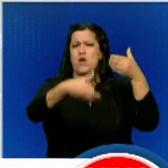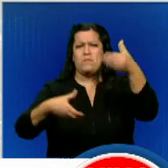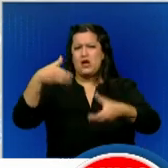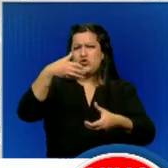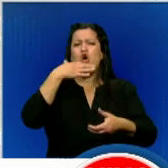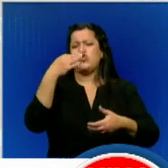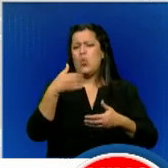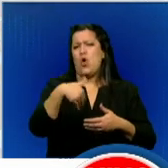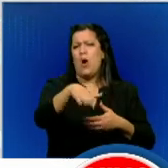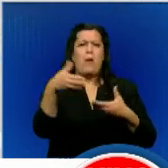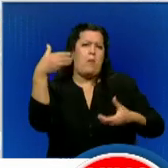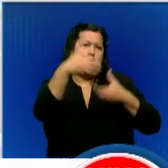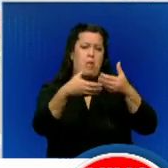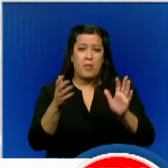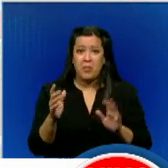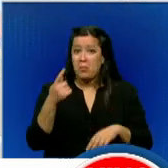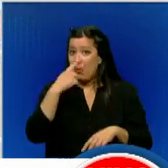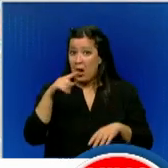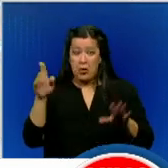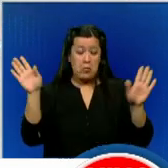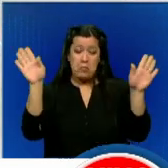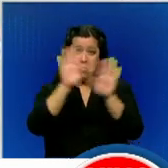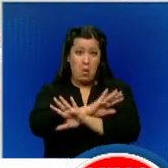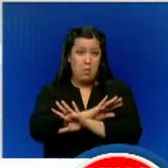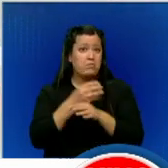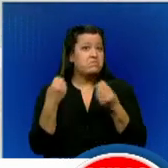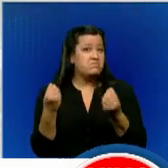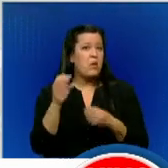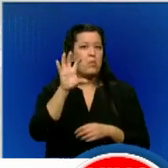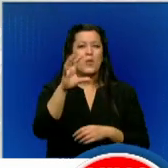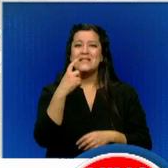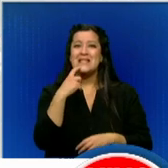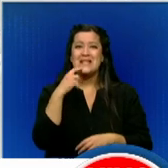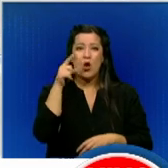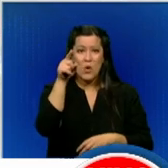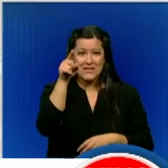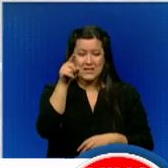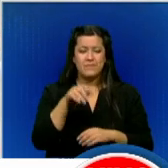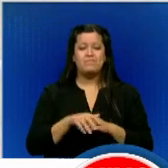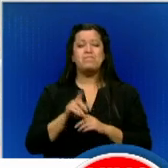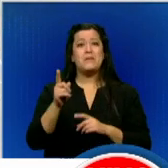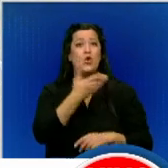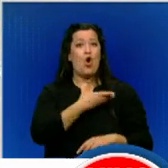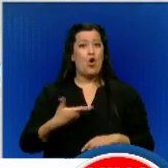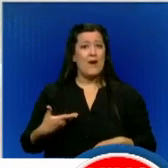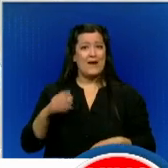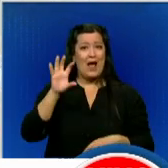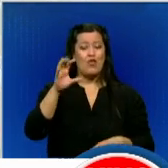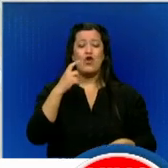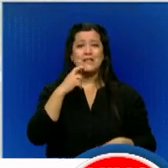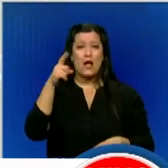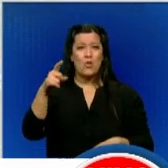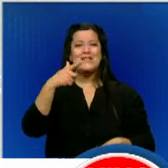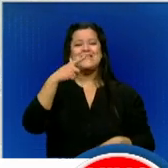demás sin embargo la provincia de san luís a través del gobernador alberto rodríguez